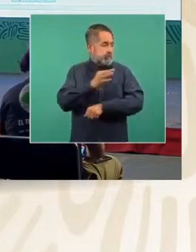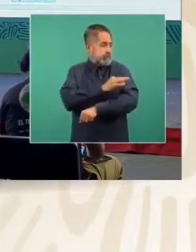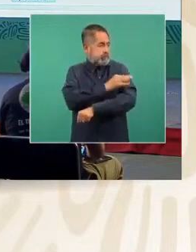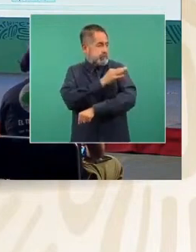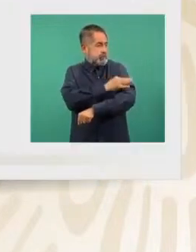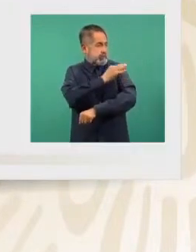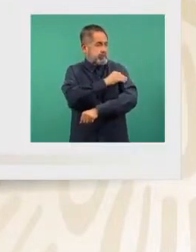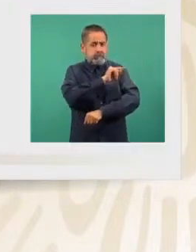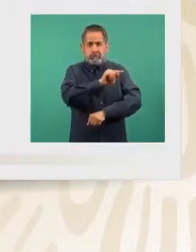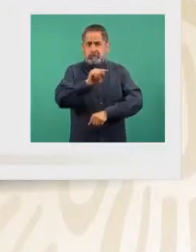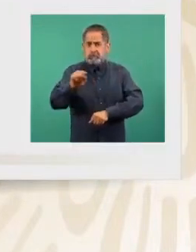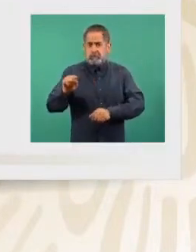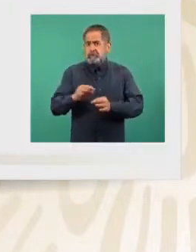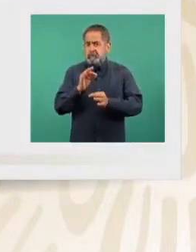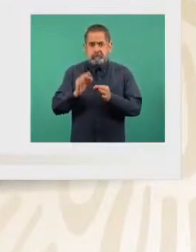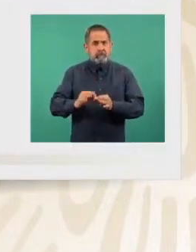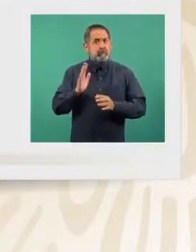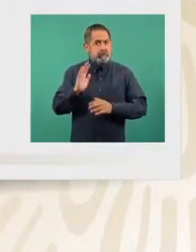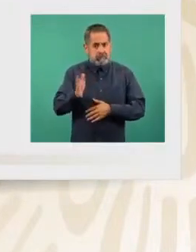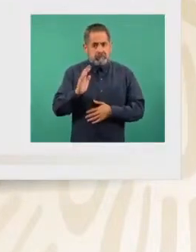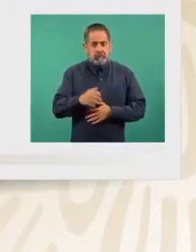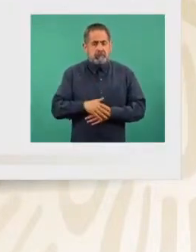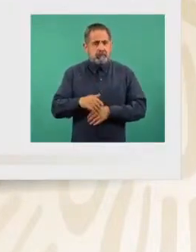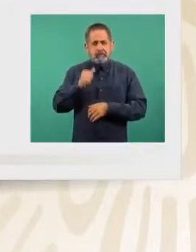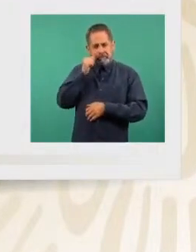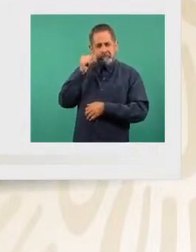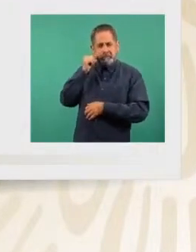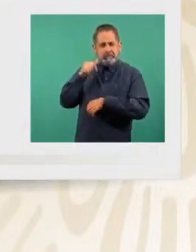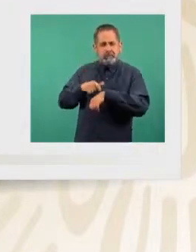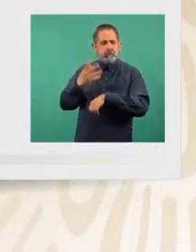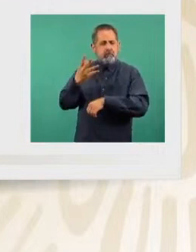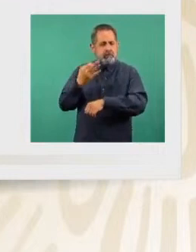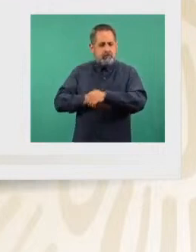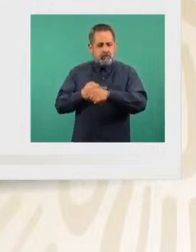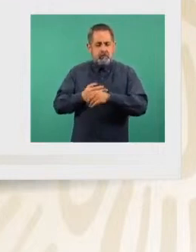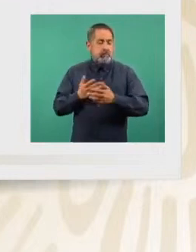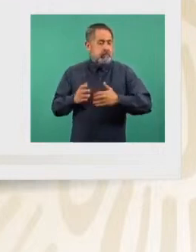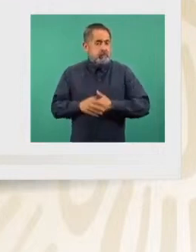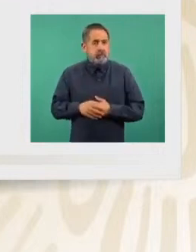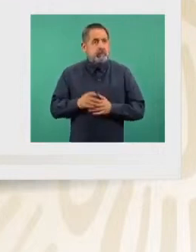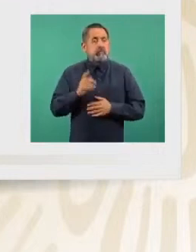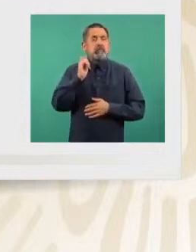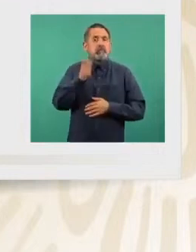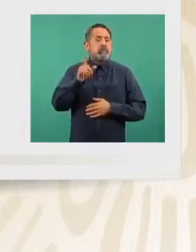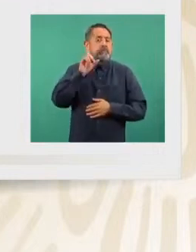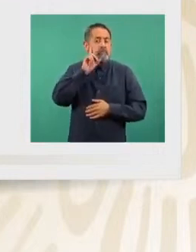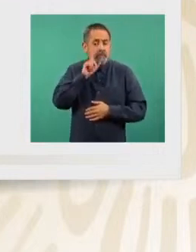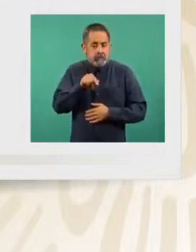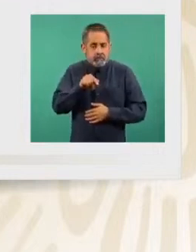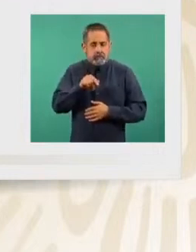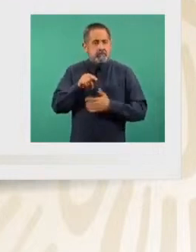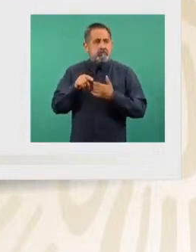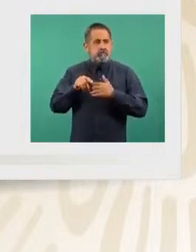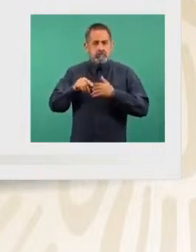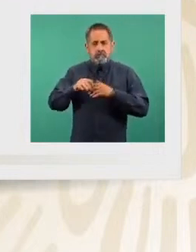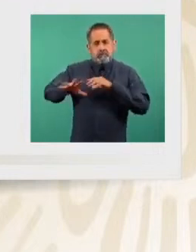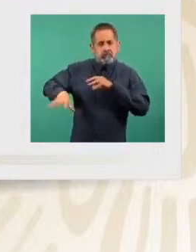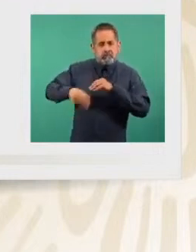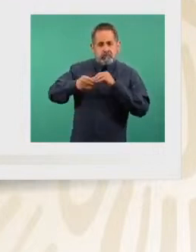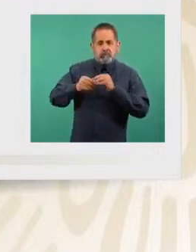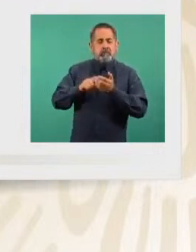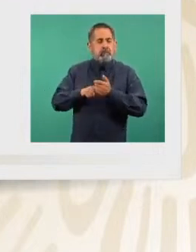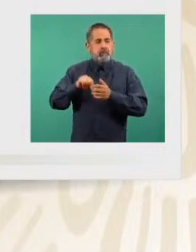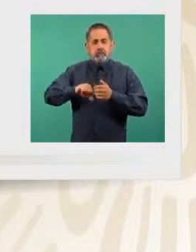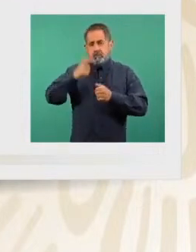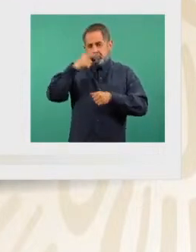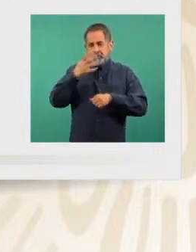10.642.873 dosis con el corte de las 4 de la tarde, lo que quiere decir que cuando venga el corte de las 9